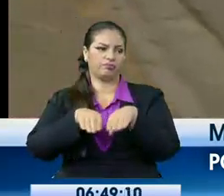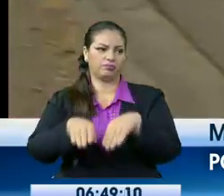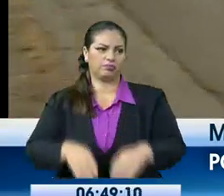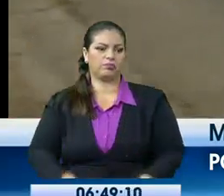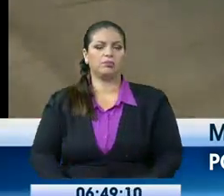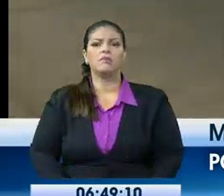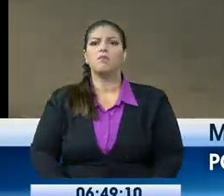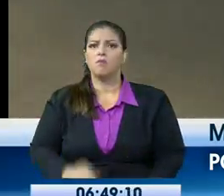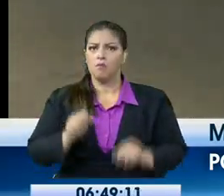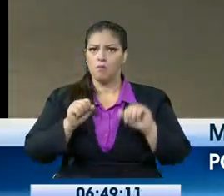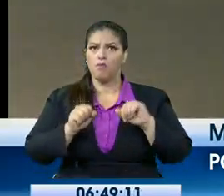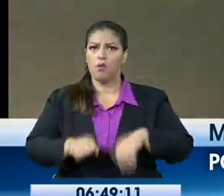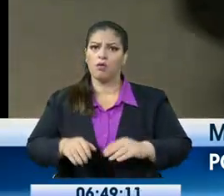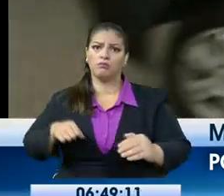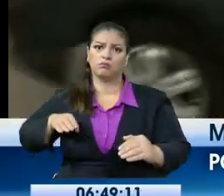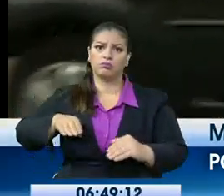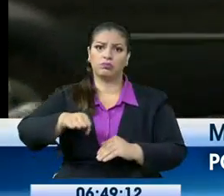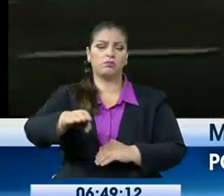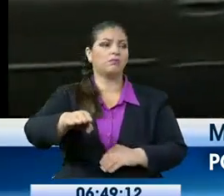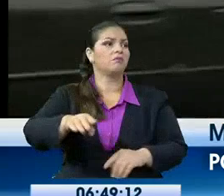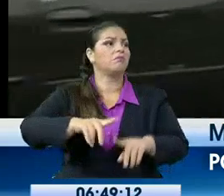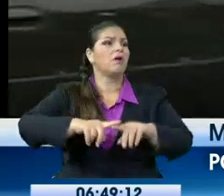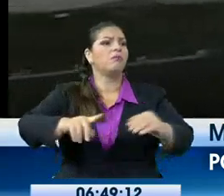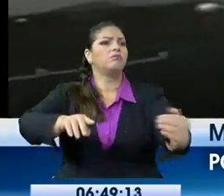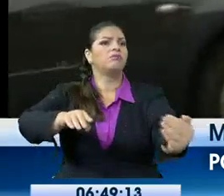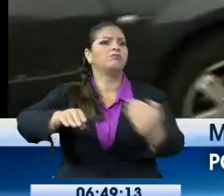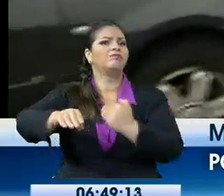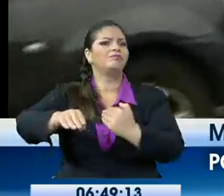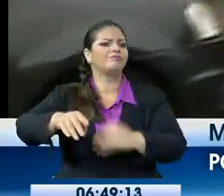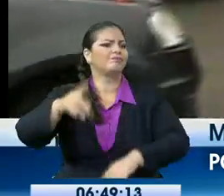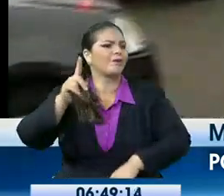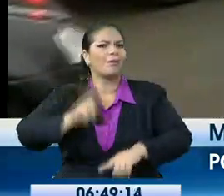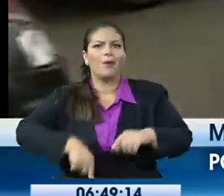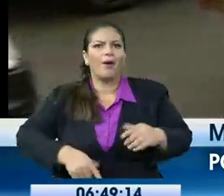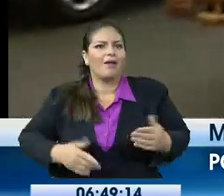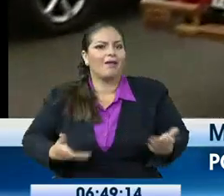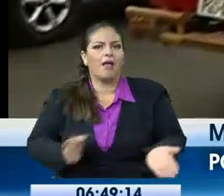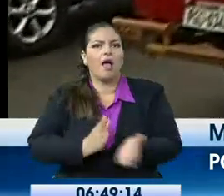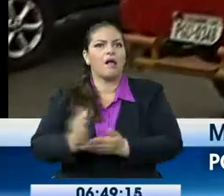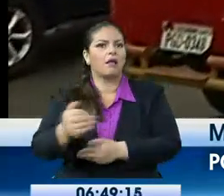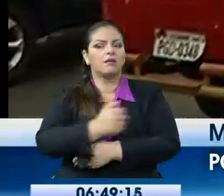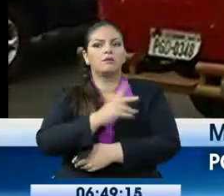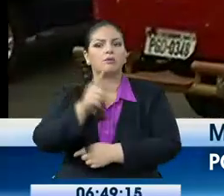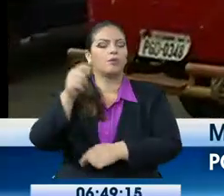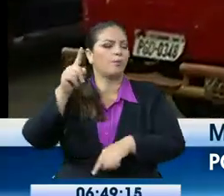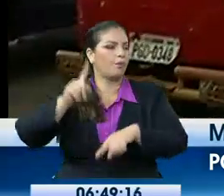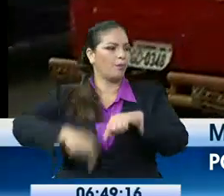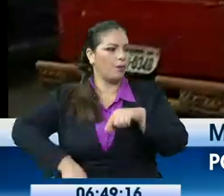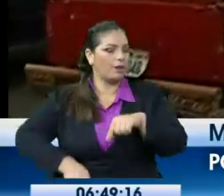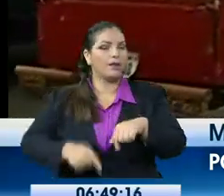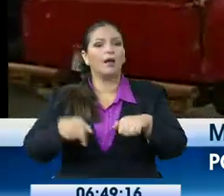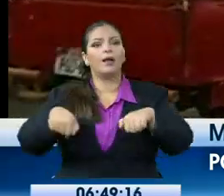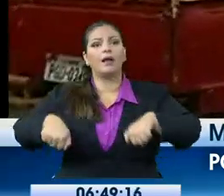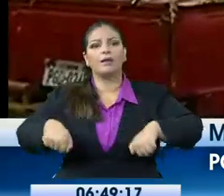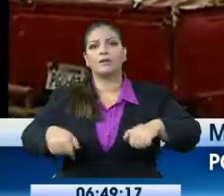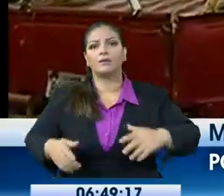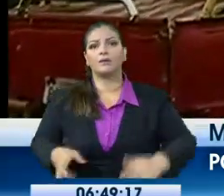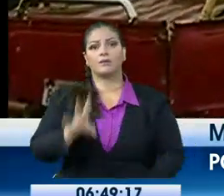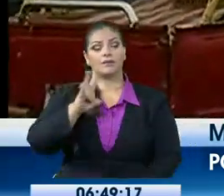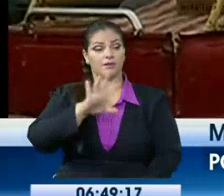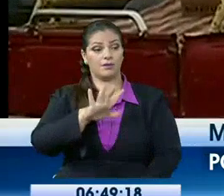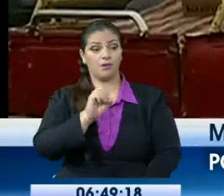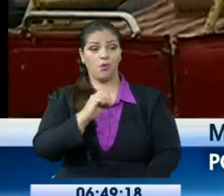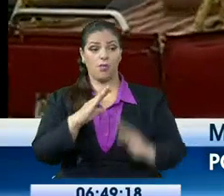tenemos acceso. Entonces nosotros tenemos aquí más o menos 750 viviendas y 3.000 moradores. Y ese problema nos